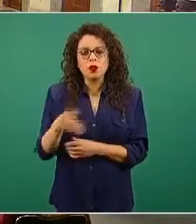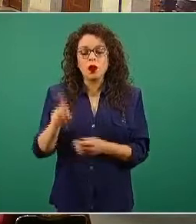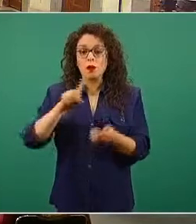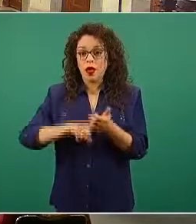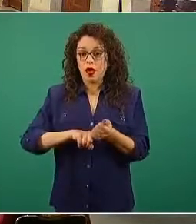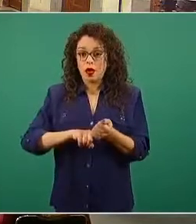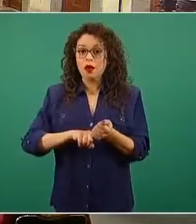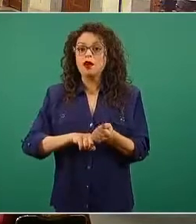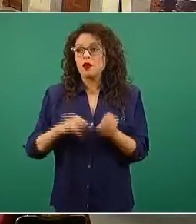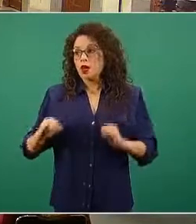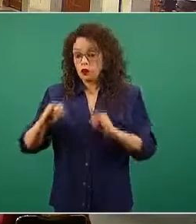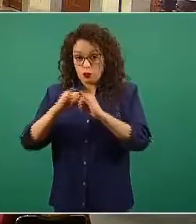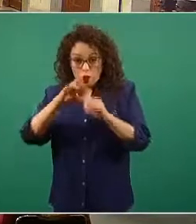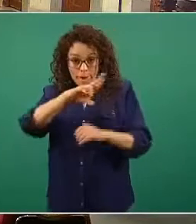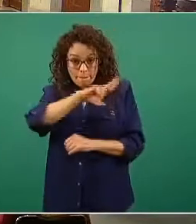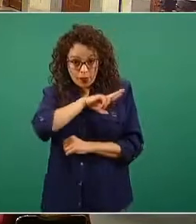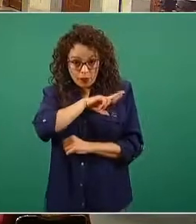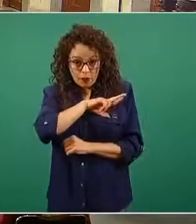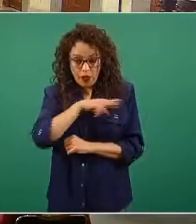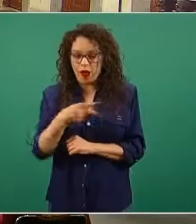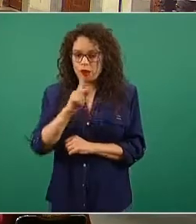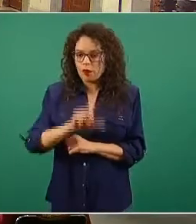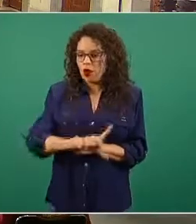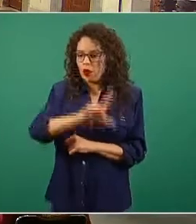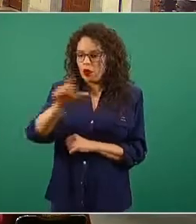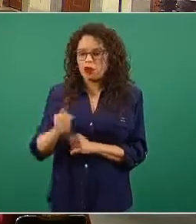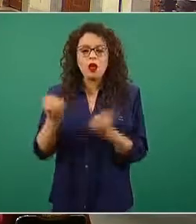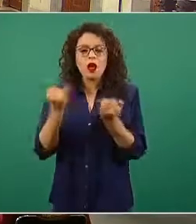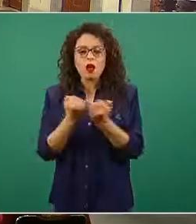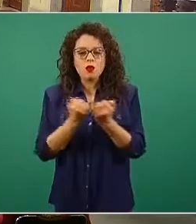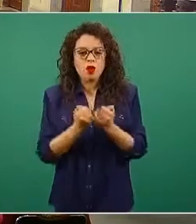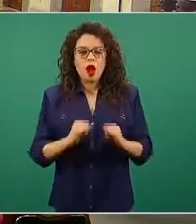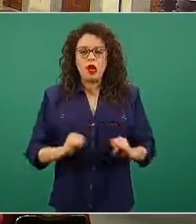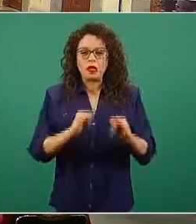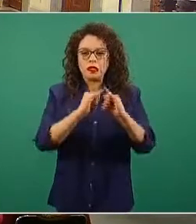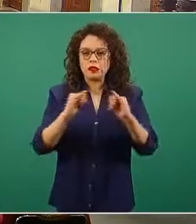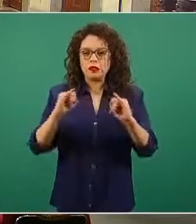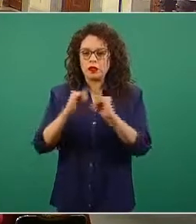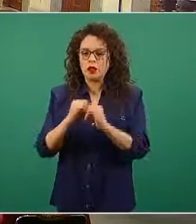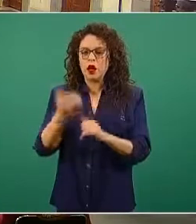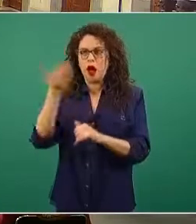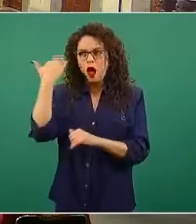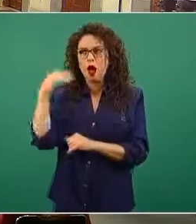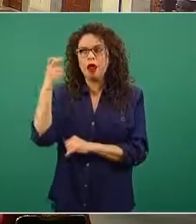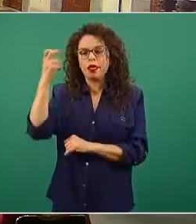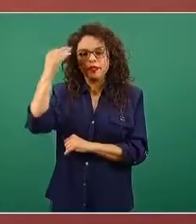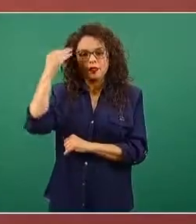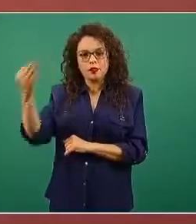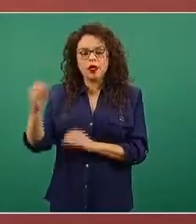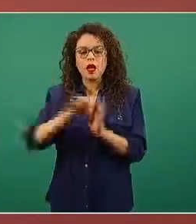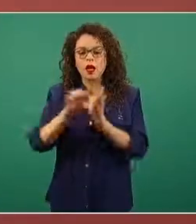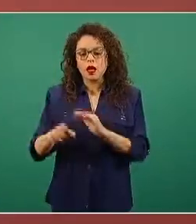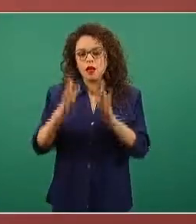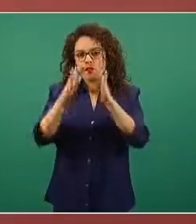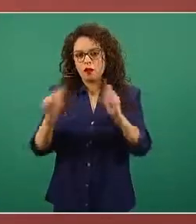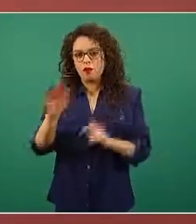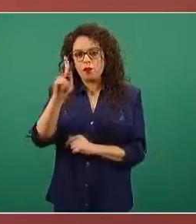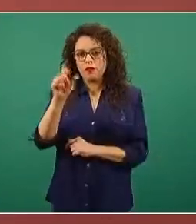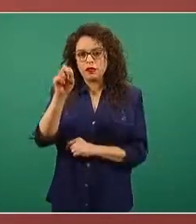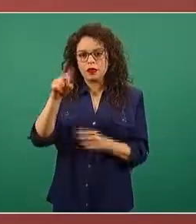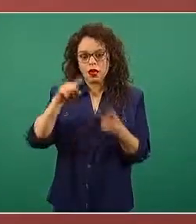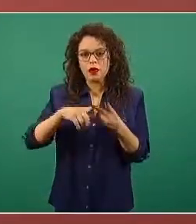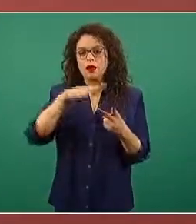privada, pero después, como le pasó a varios otros institutos de la época, como el Instituto Pasteur de Francia, como el Instituto Robert Koch